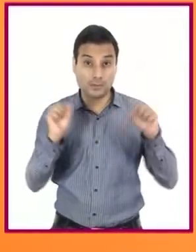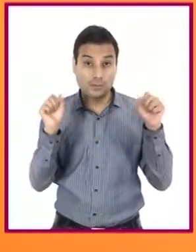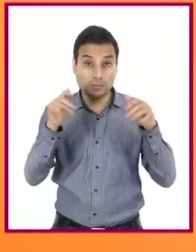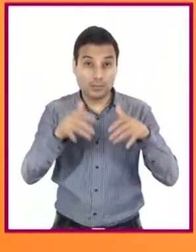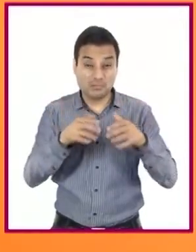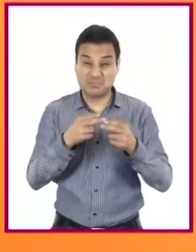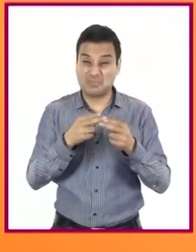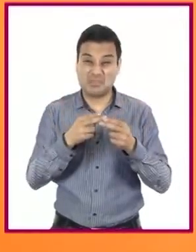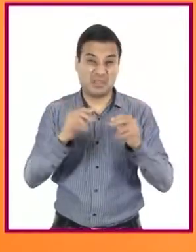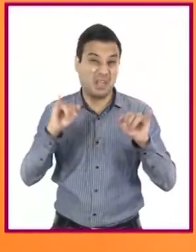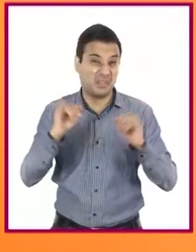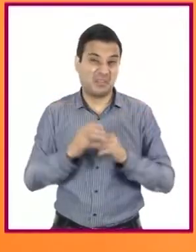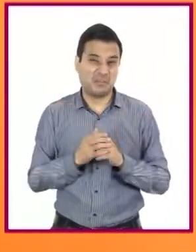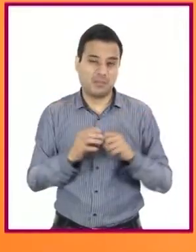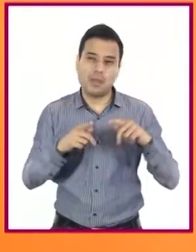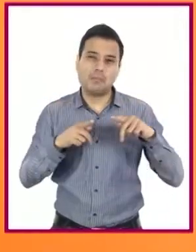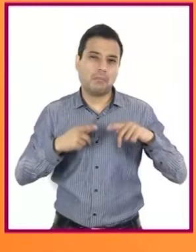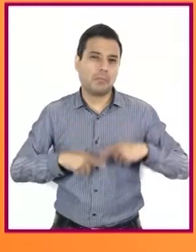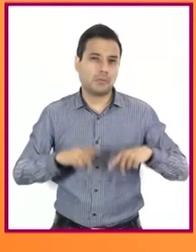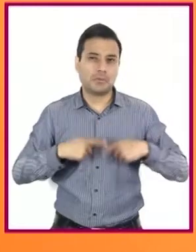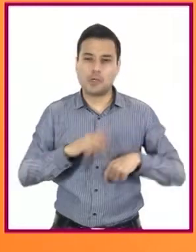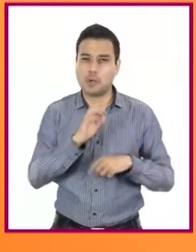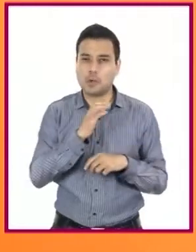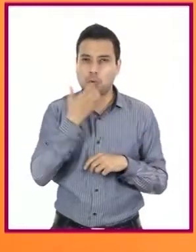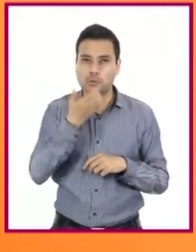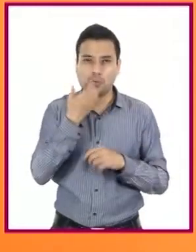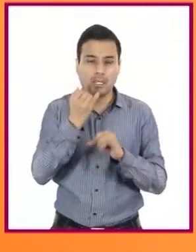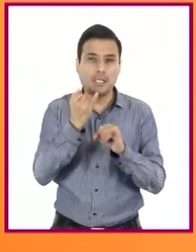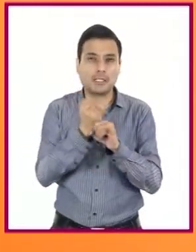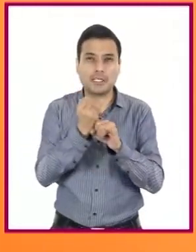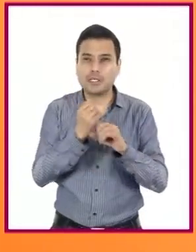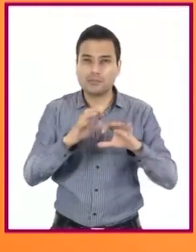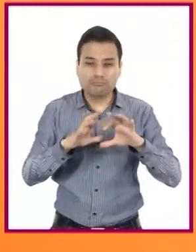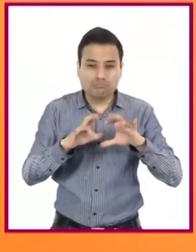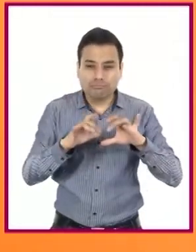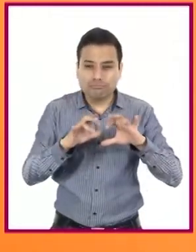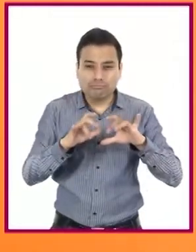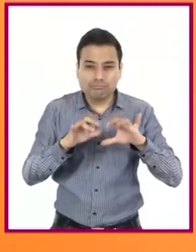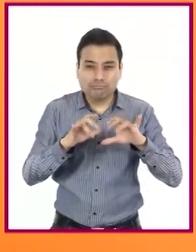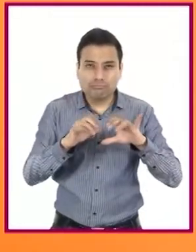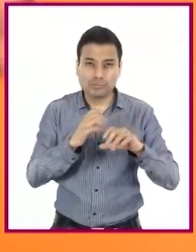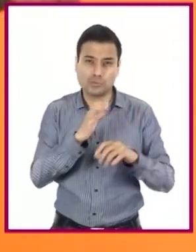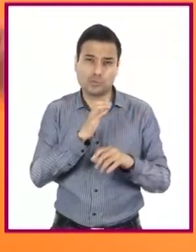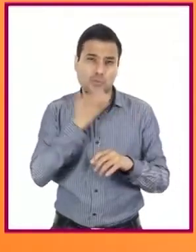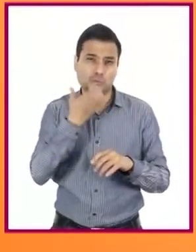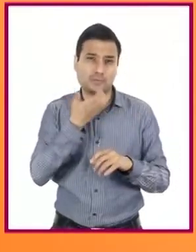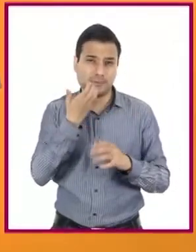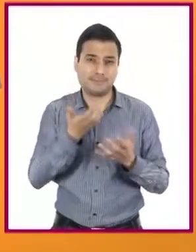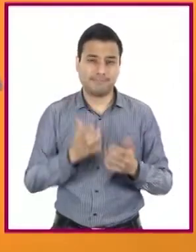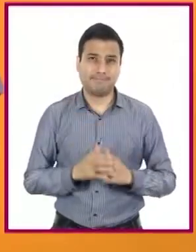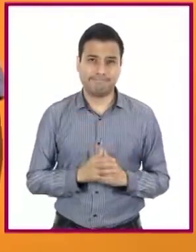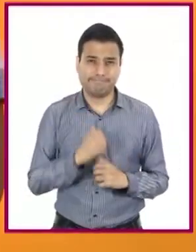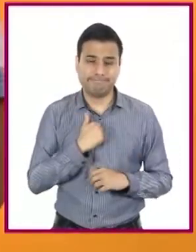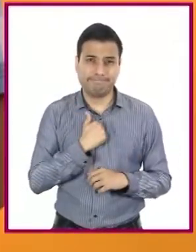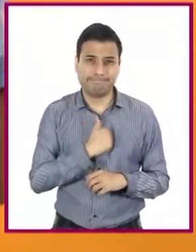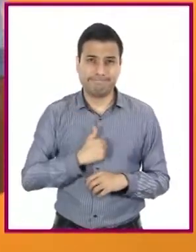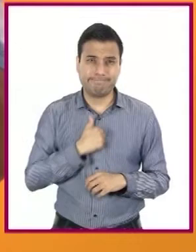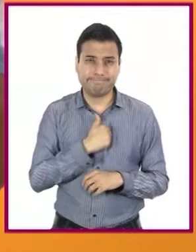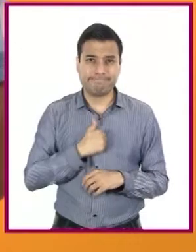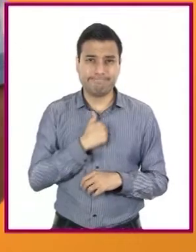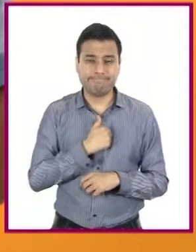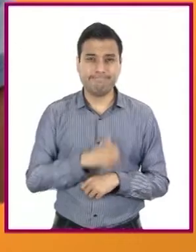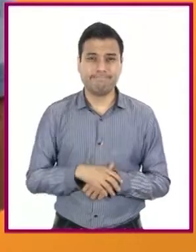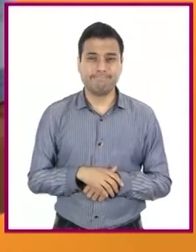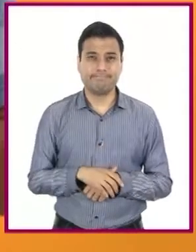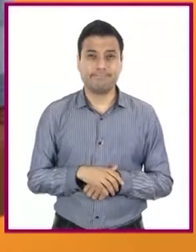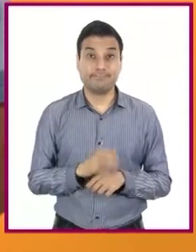de que todo se encuentra en internet, imagínate, es más fácil dar un clic que abrir un libro, hombre, qué lástima.